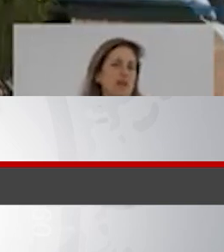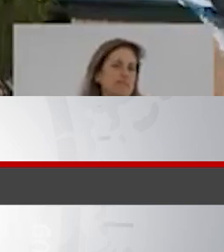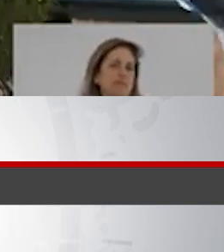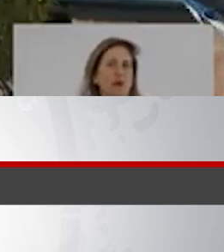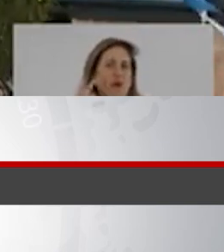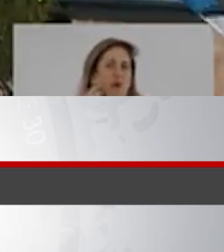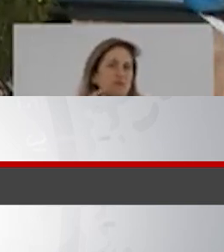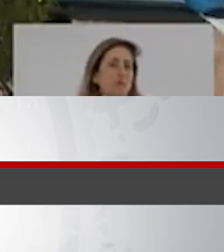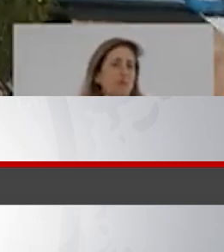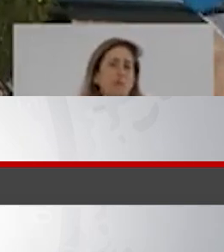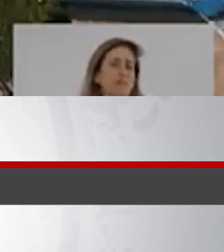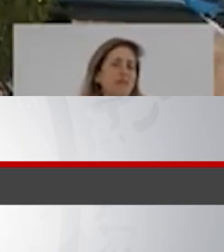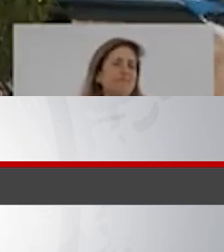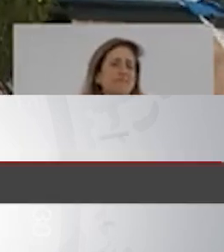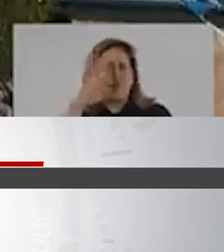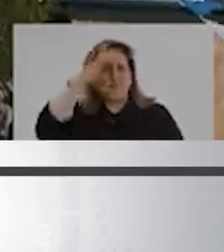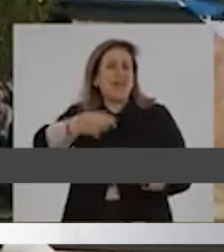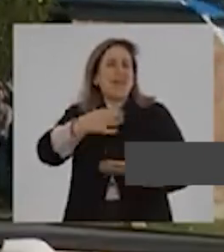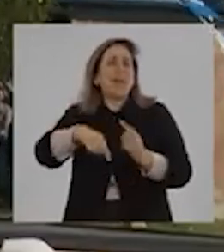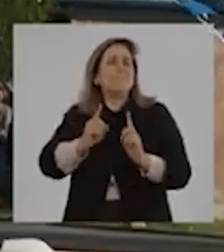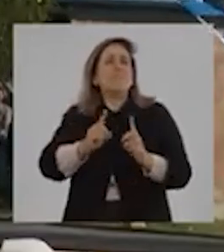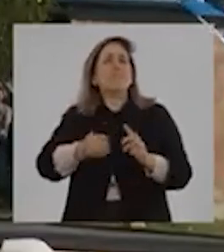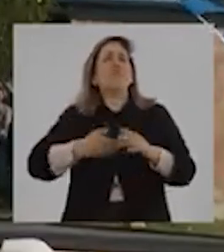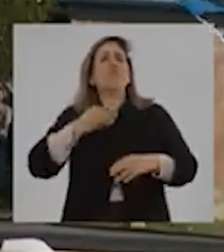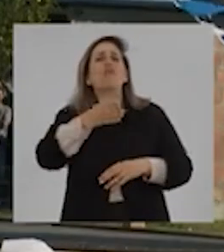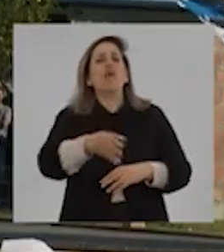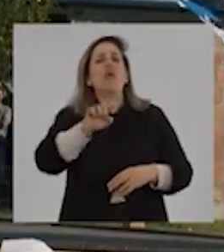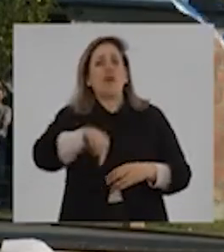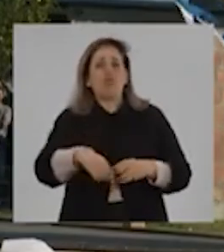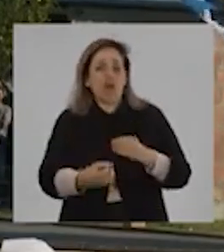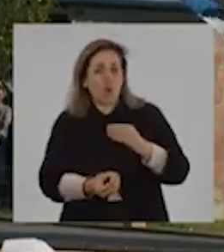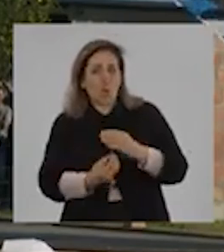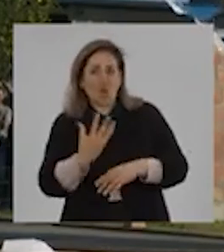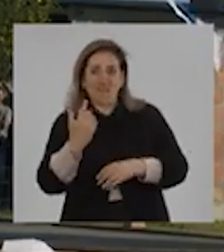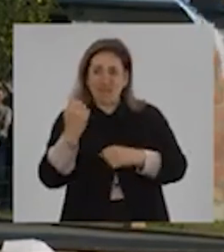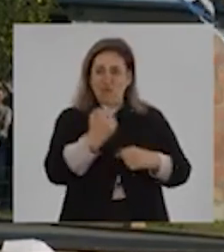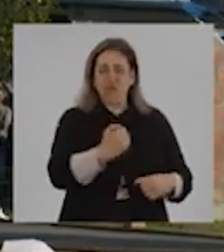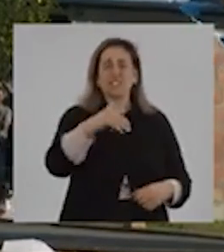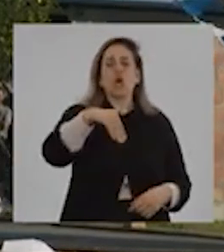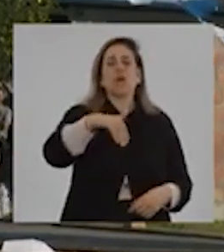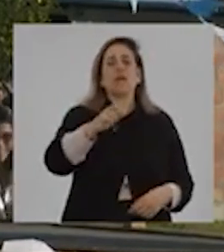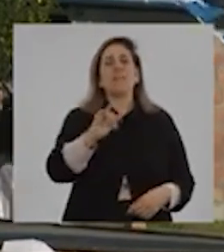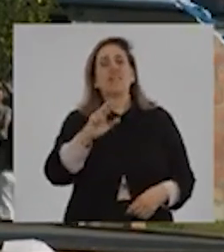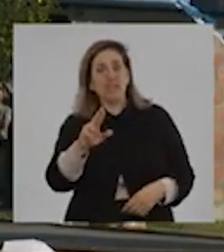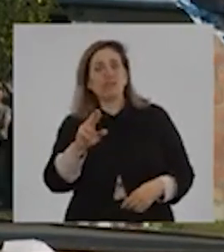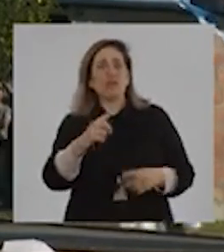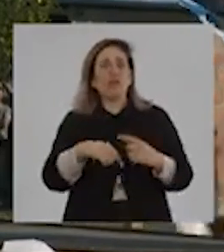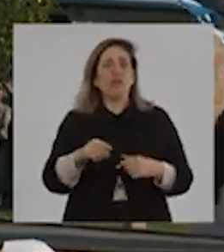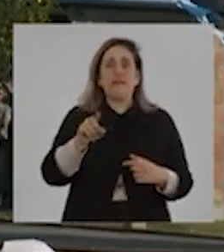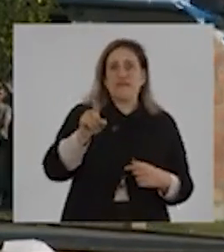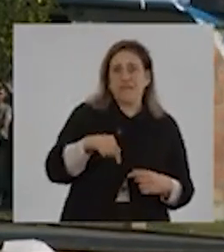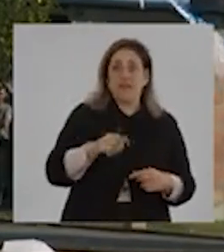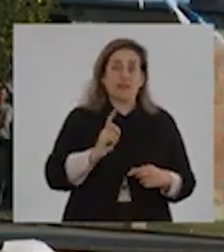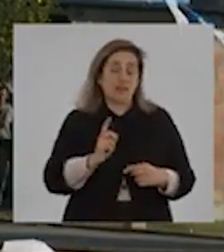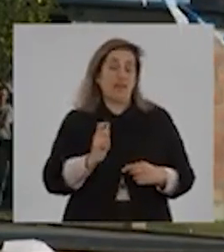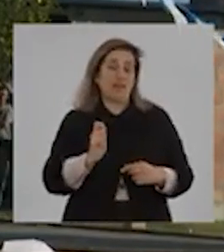conocimiento de su pueblo, nos pasa en todos lados, cuando vamos a una inauguración de MEVIR, vienen los que van a ser titulares